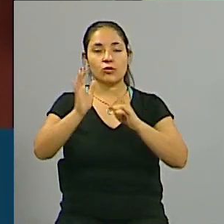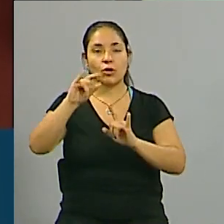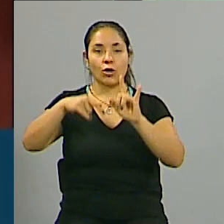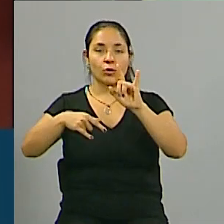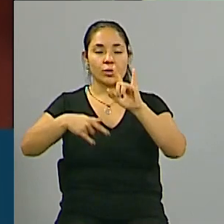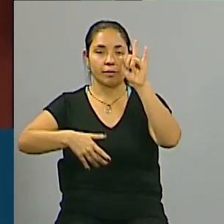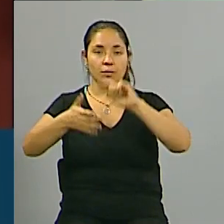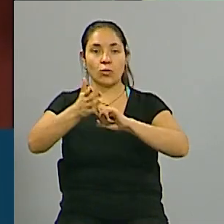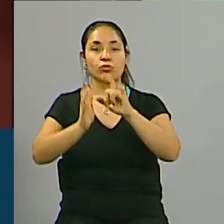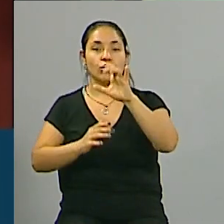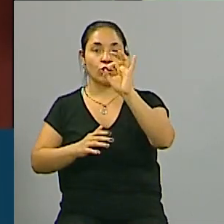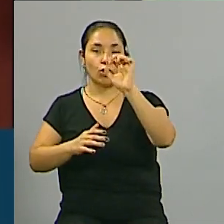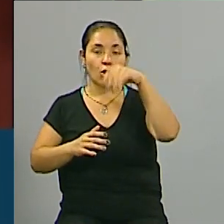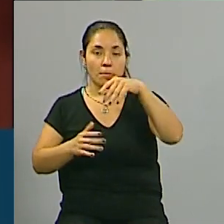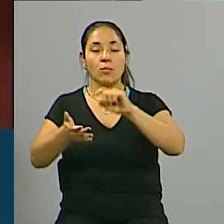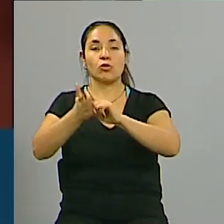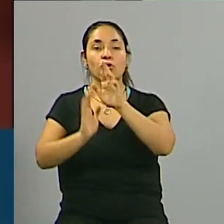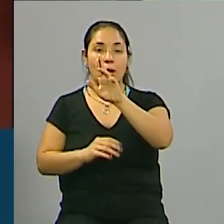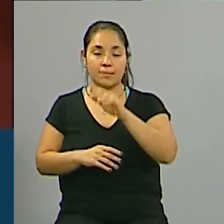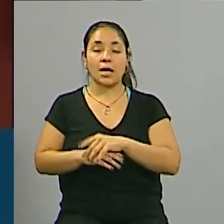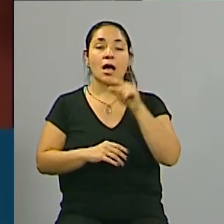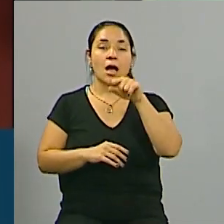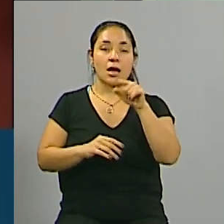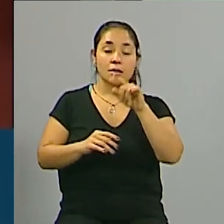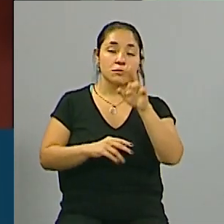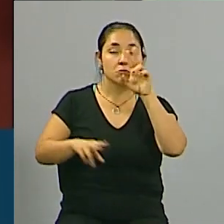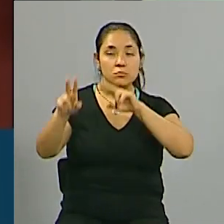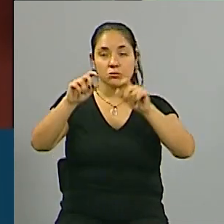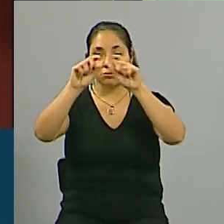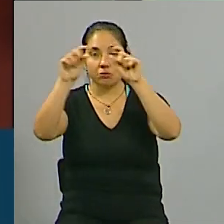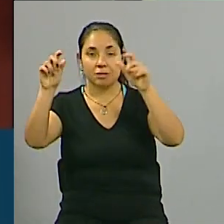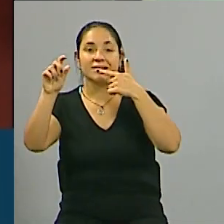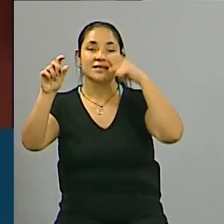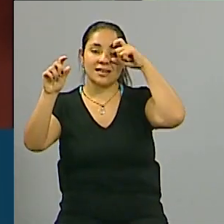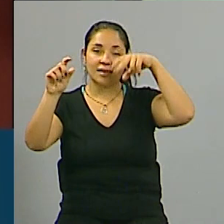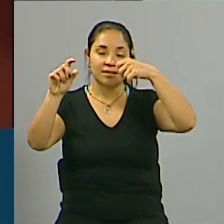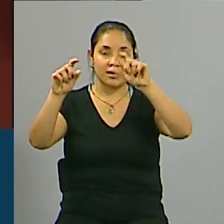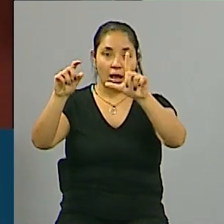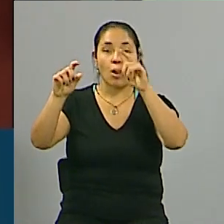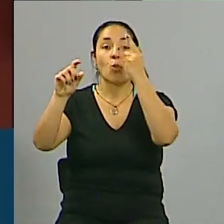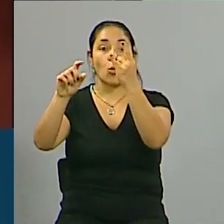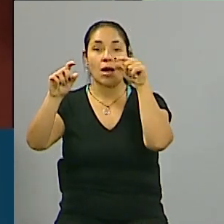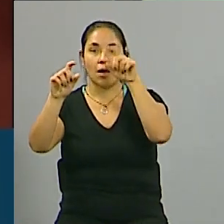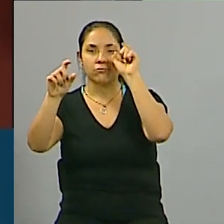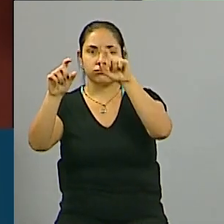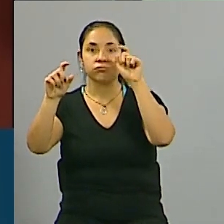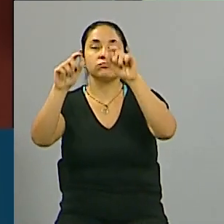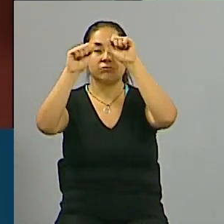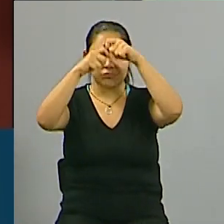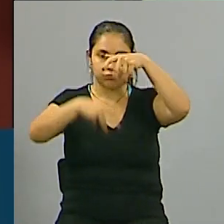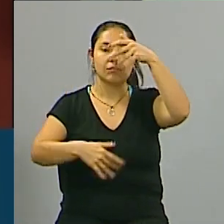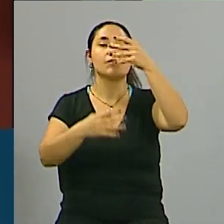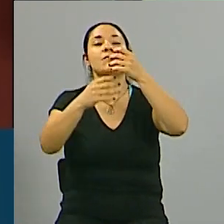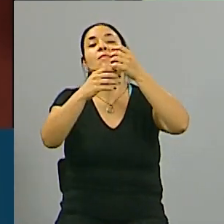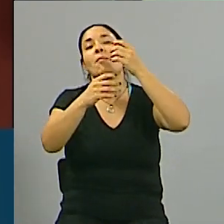www.unidiversidad.com.ar. Allí se van a la pestaña de Señal U y nos van a encontrar. Y por supuesto también estamos en el canal de YouTube de Unidiversidad. Seguimos